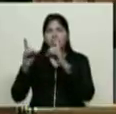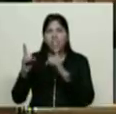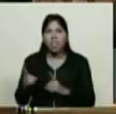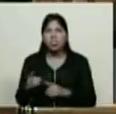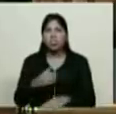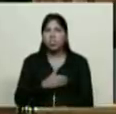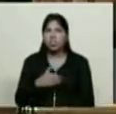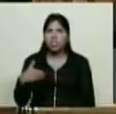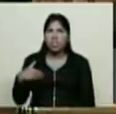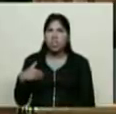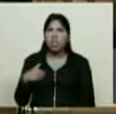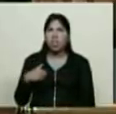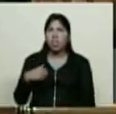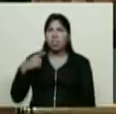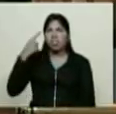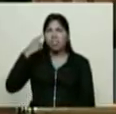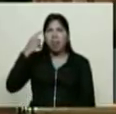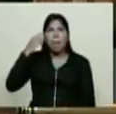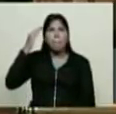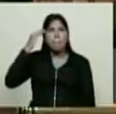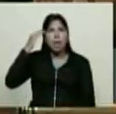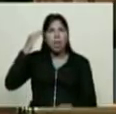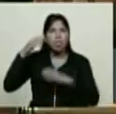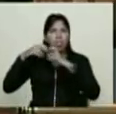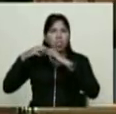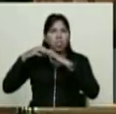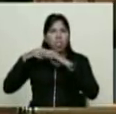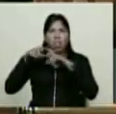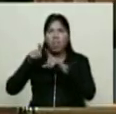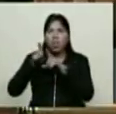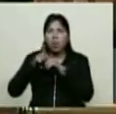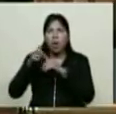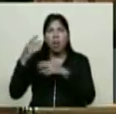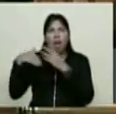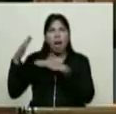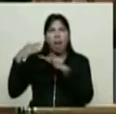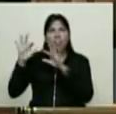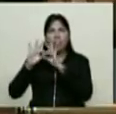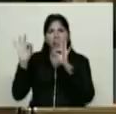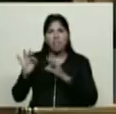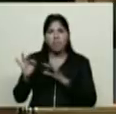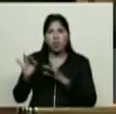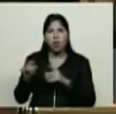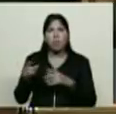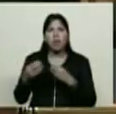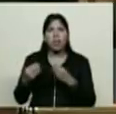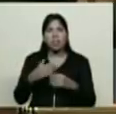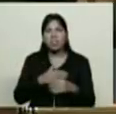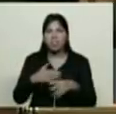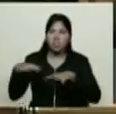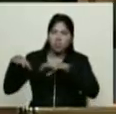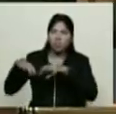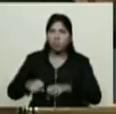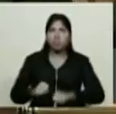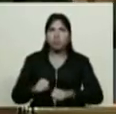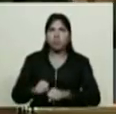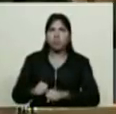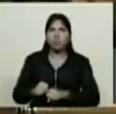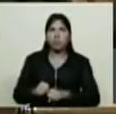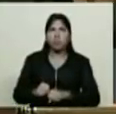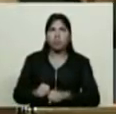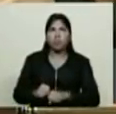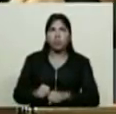aún permanece en los esquemas convencionales de algunos sistemas del mundo en su afán de hacer surgir el